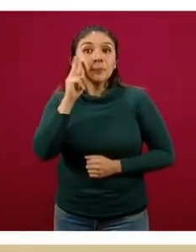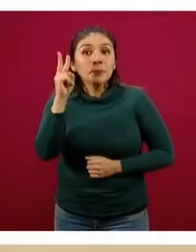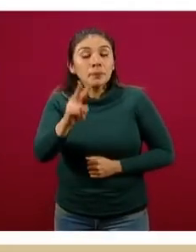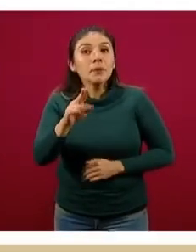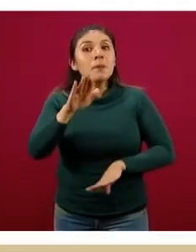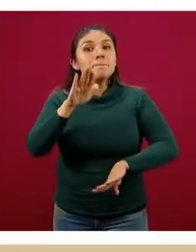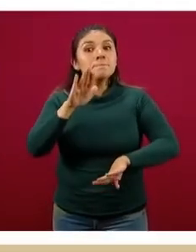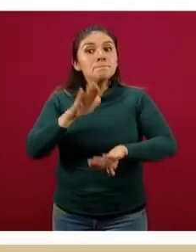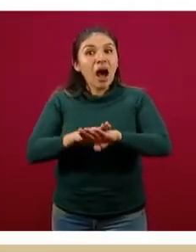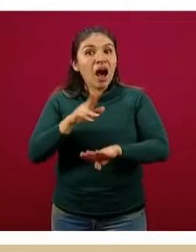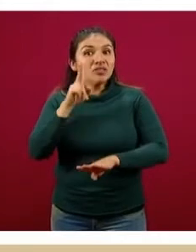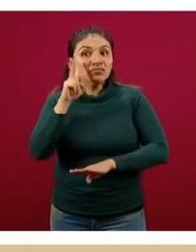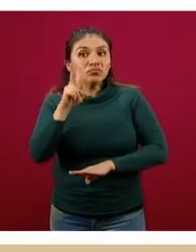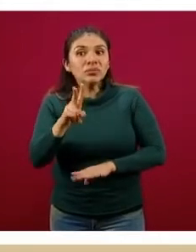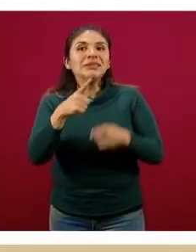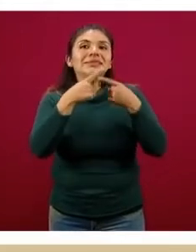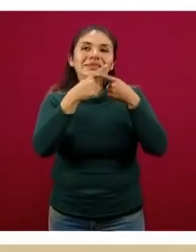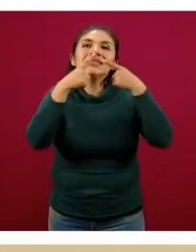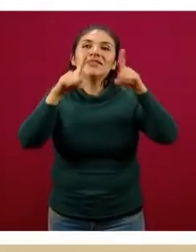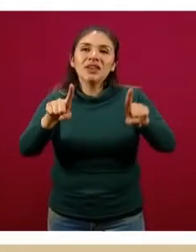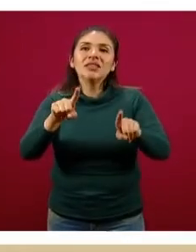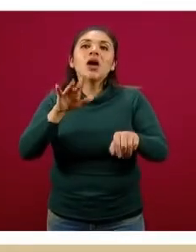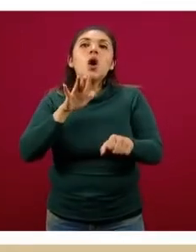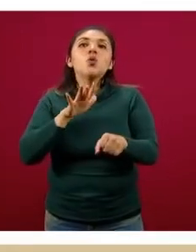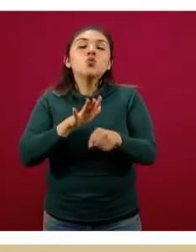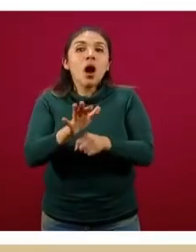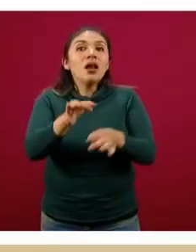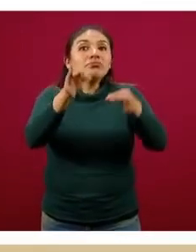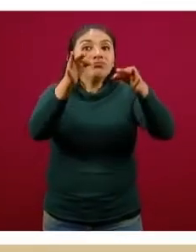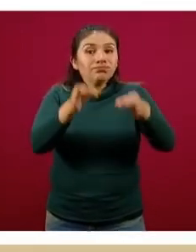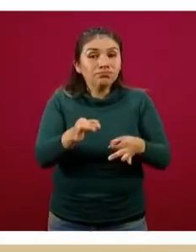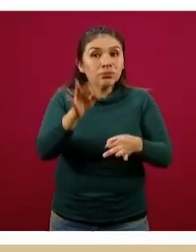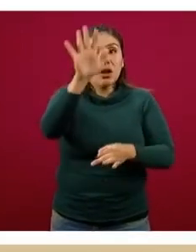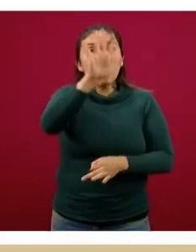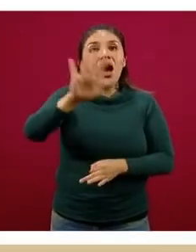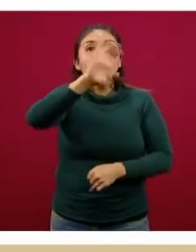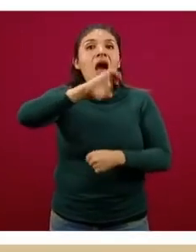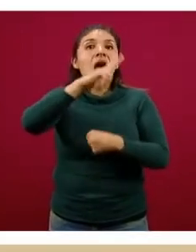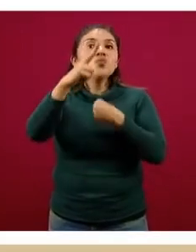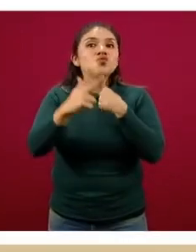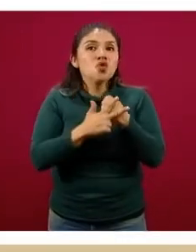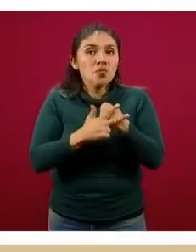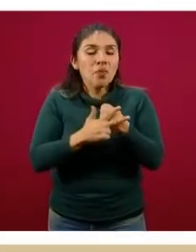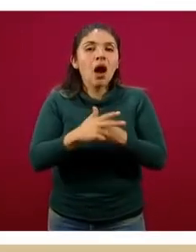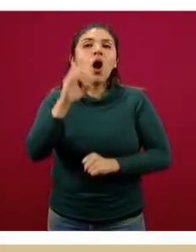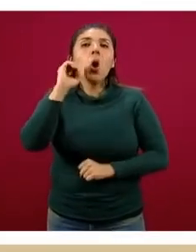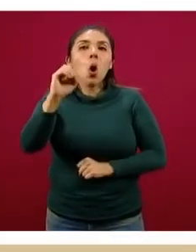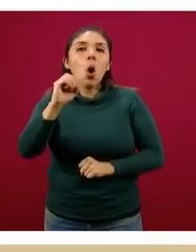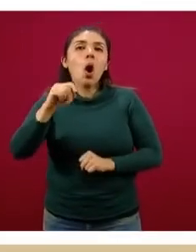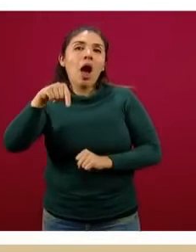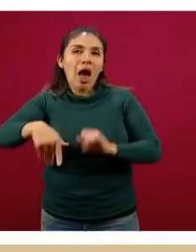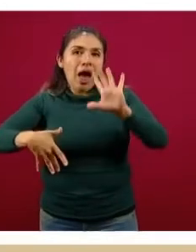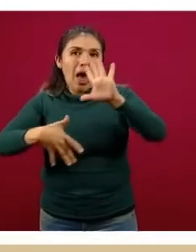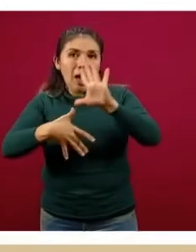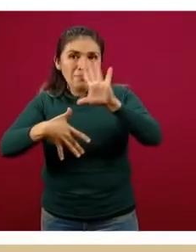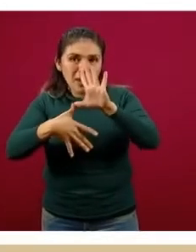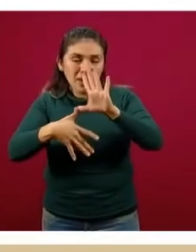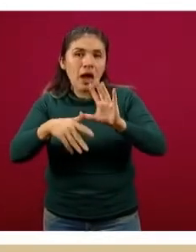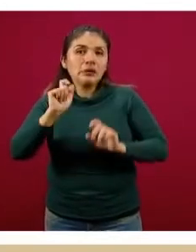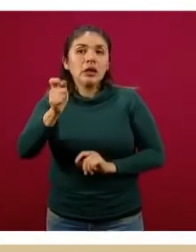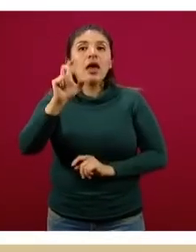más marcado, lógicamente, la diferencia entre los casos confirmados en la región europea y la región de las Américas. Ya solo es